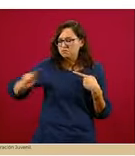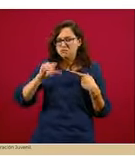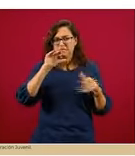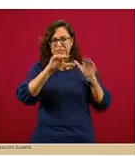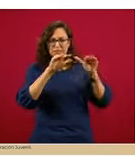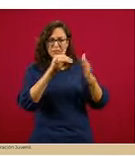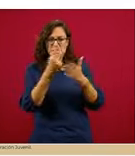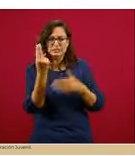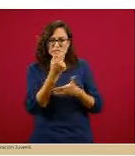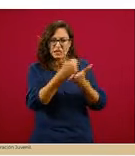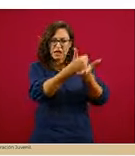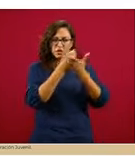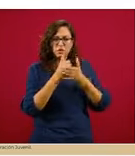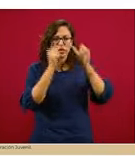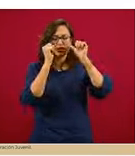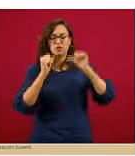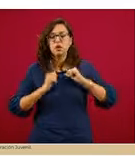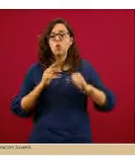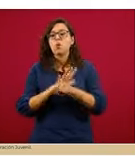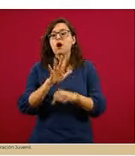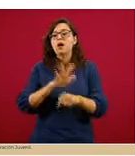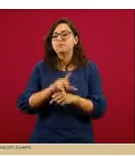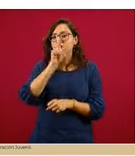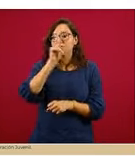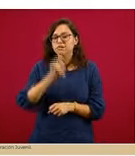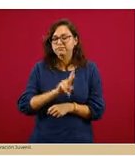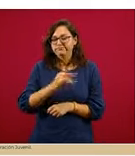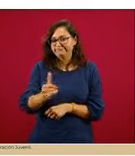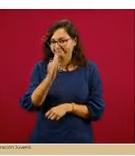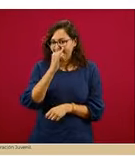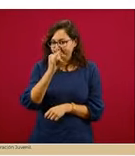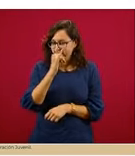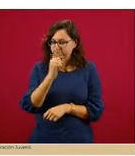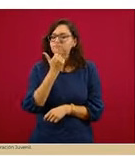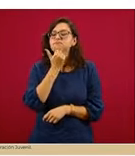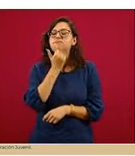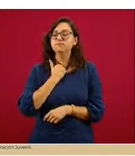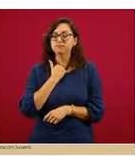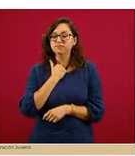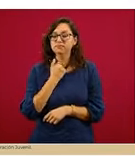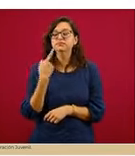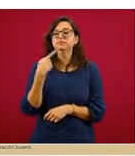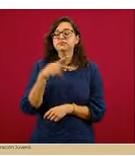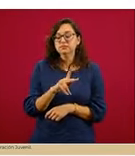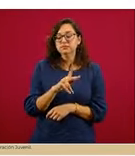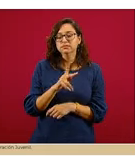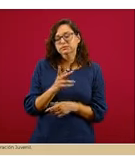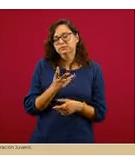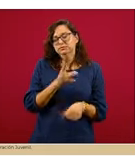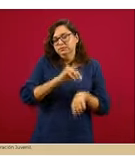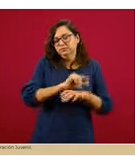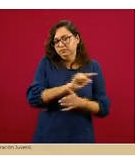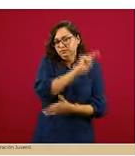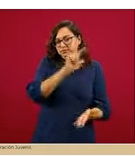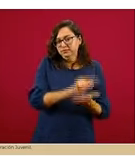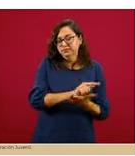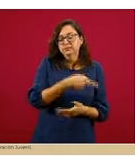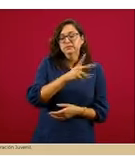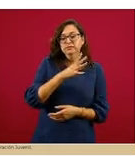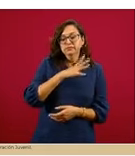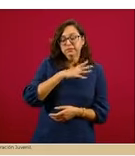demanda atención en estos centros es el alcohol, pero en este caso que estamos hablando de sustancias de tipo ilícito, tenemos aquí hasta